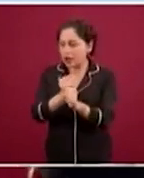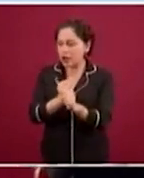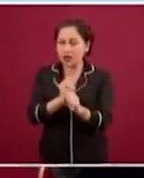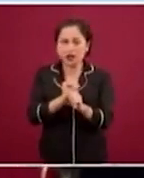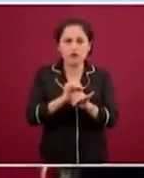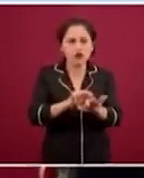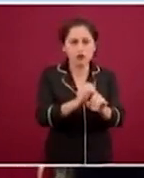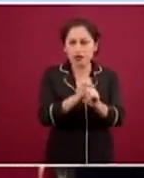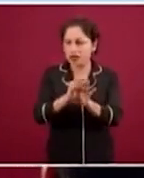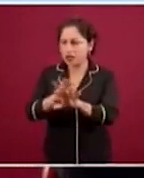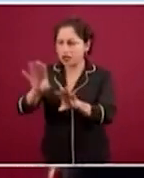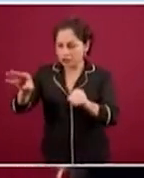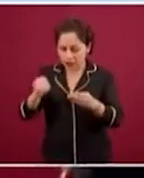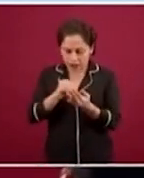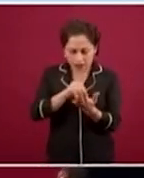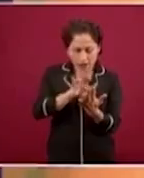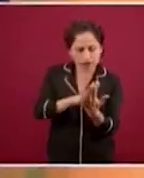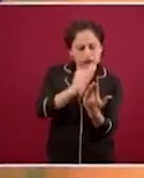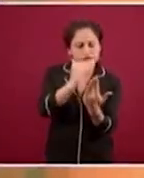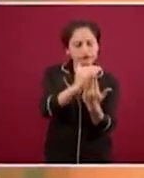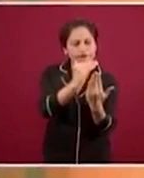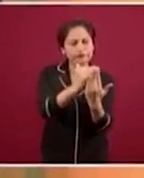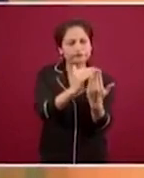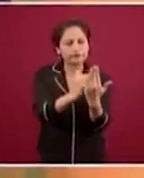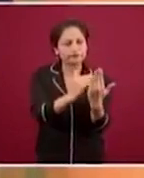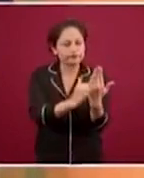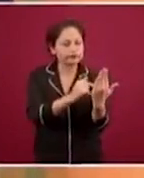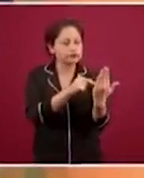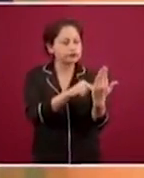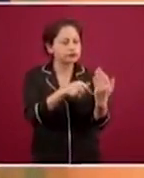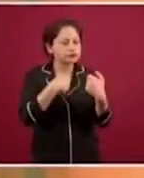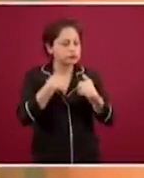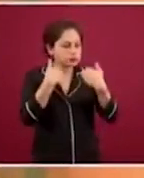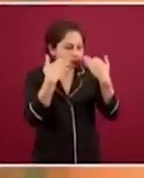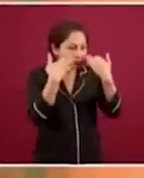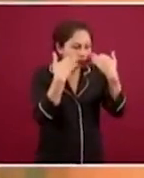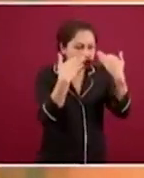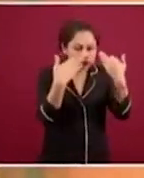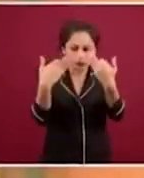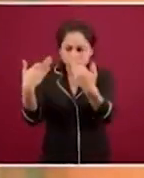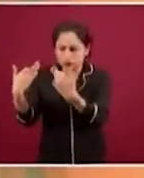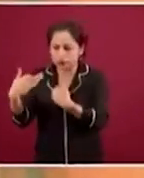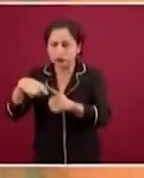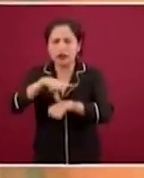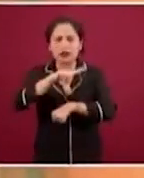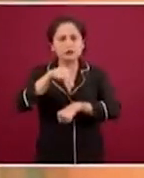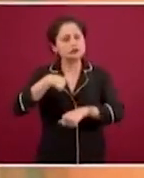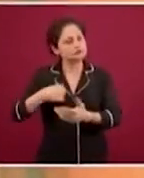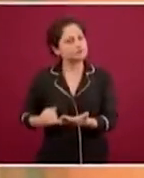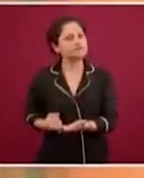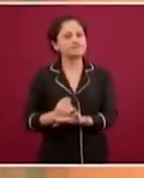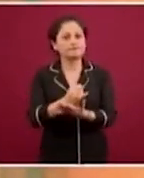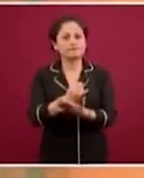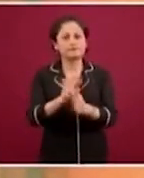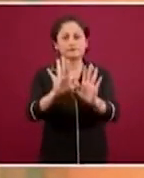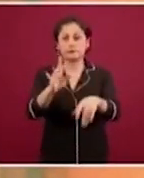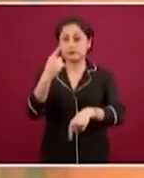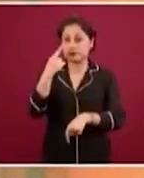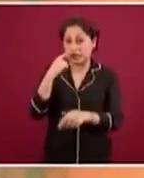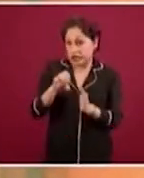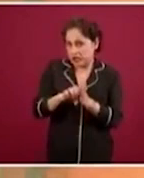interpretación basada en evidencia que nos lleve a tomar decisiones en este caso concreto que le estoy diciendo cuál fue la